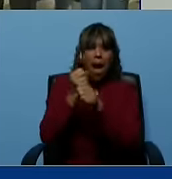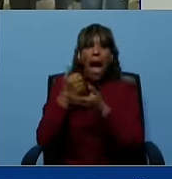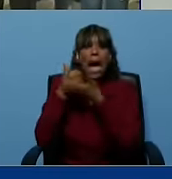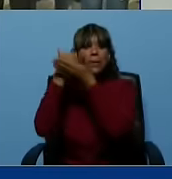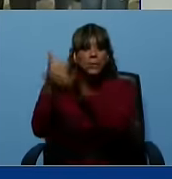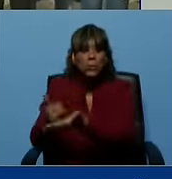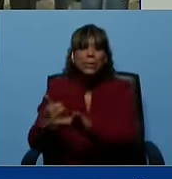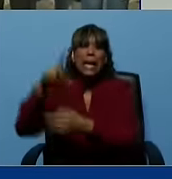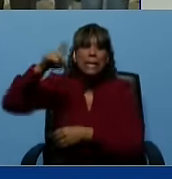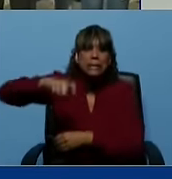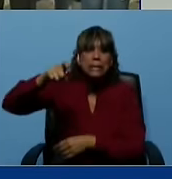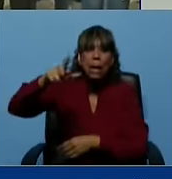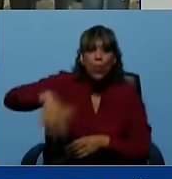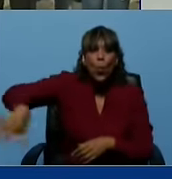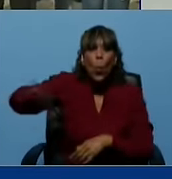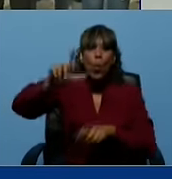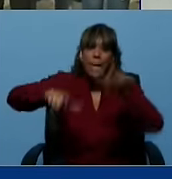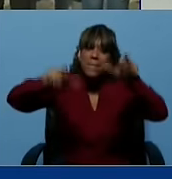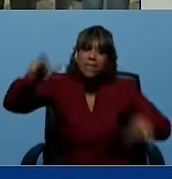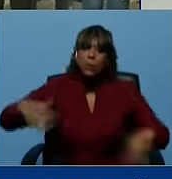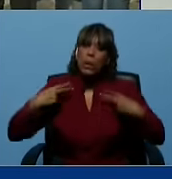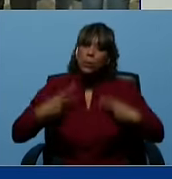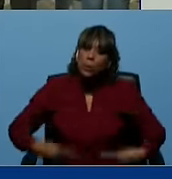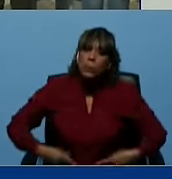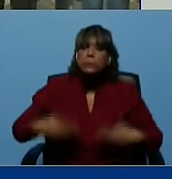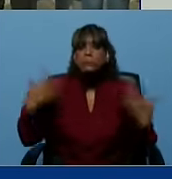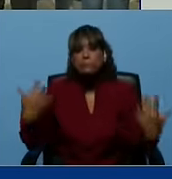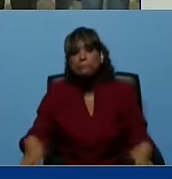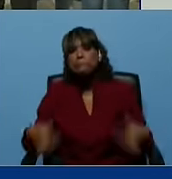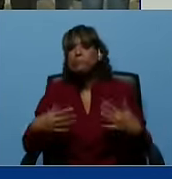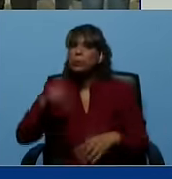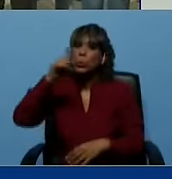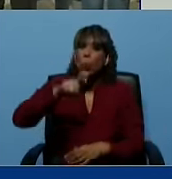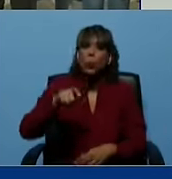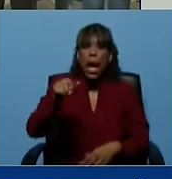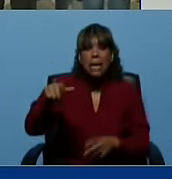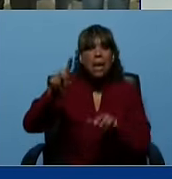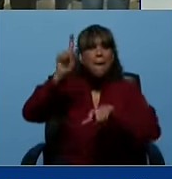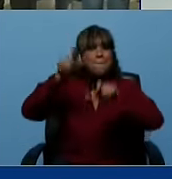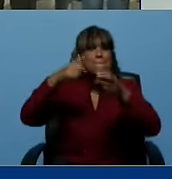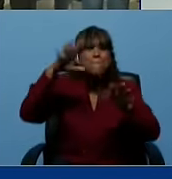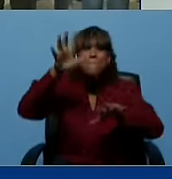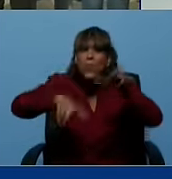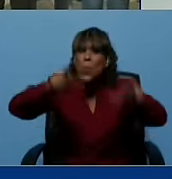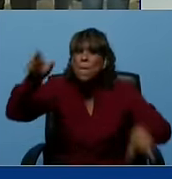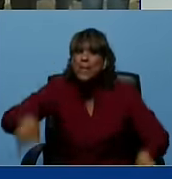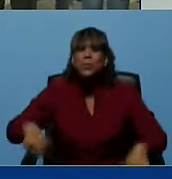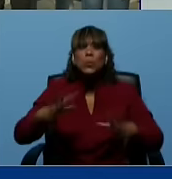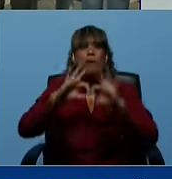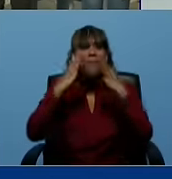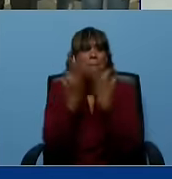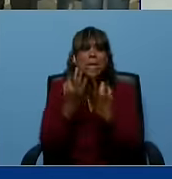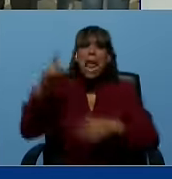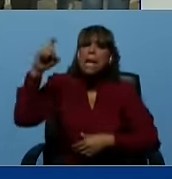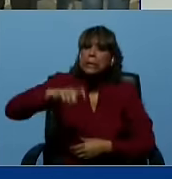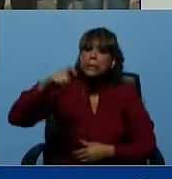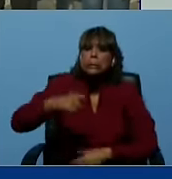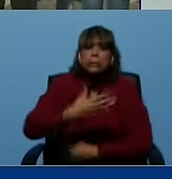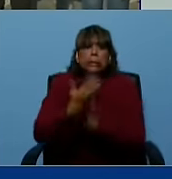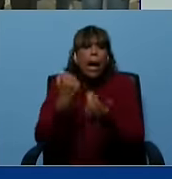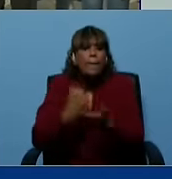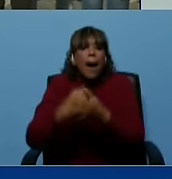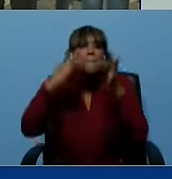ayudas humanas, solidarias, a miles de personas, a miles de familias.